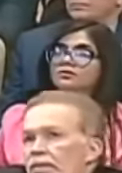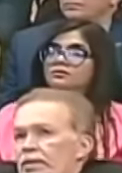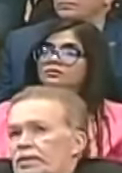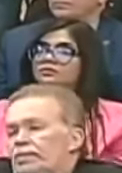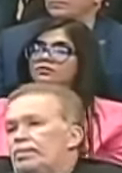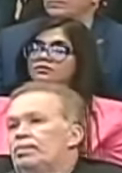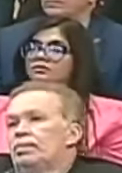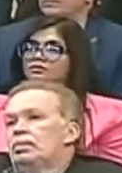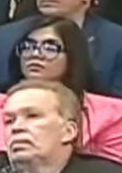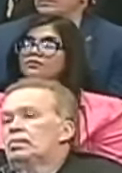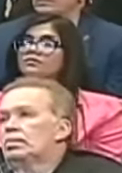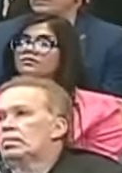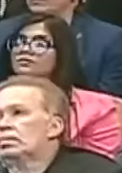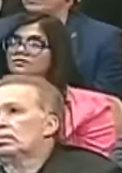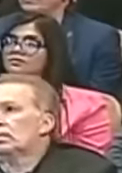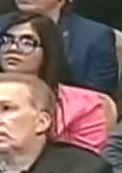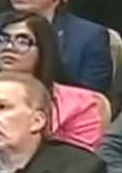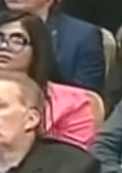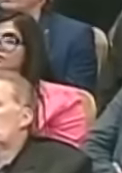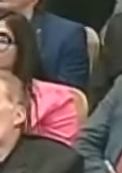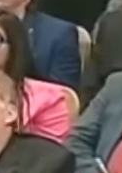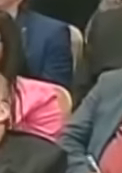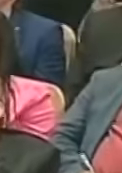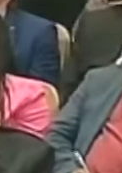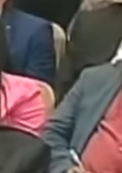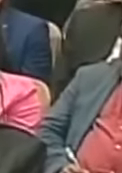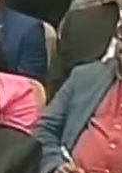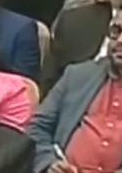Británico. Es un fenómeno que hay que